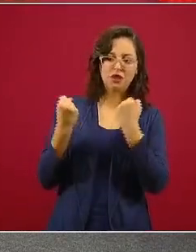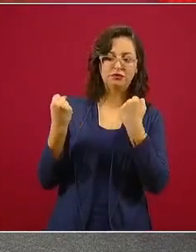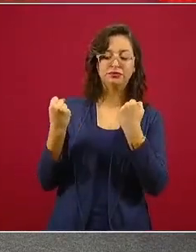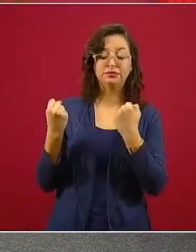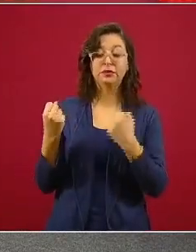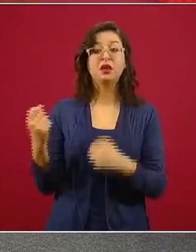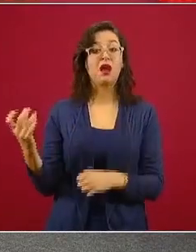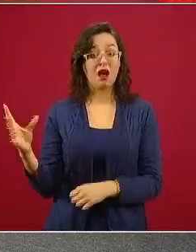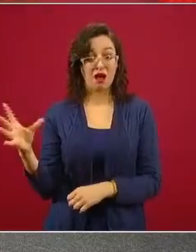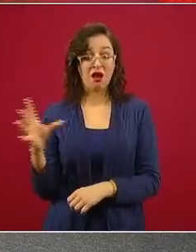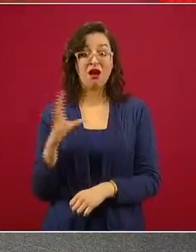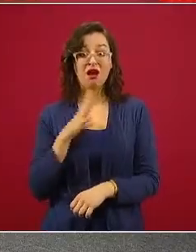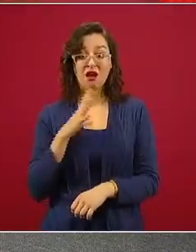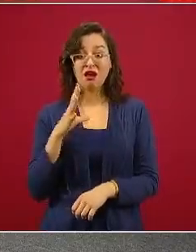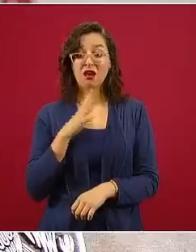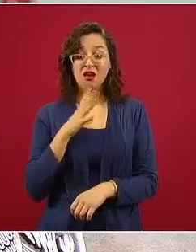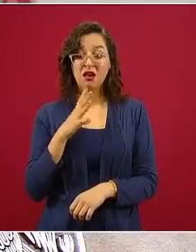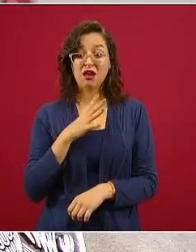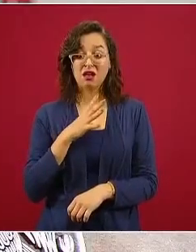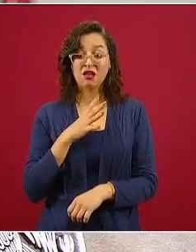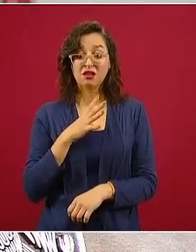una base